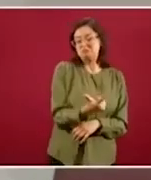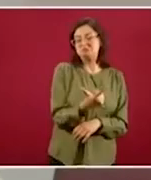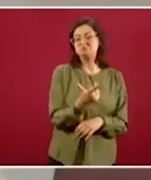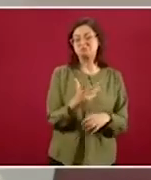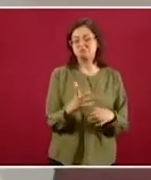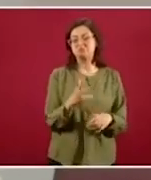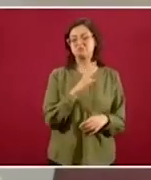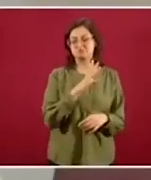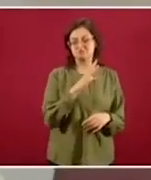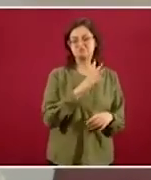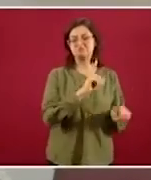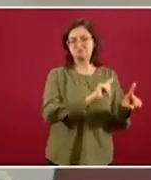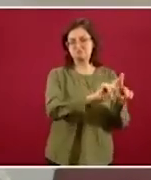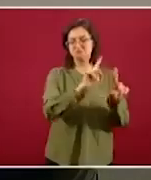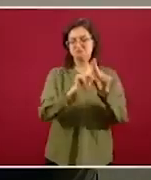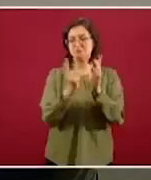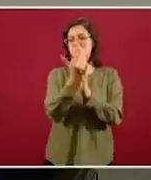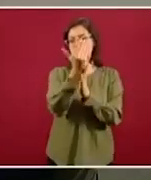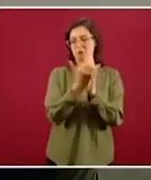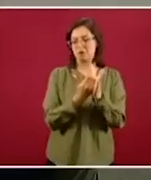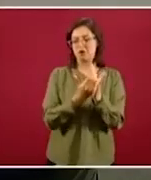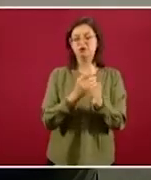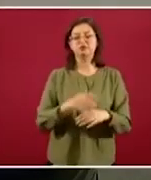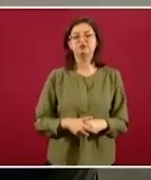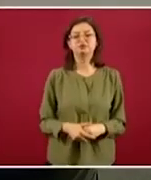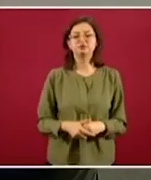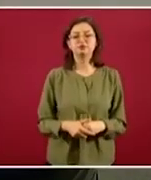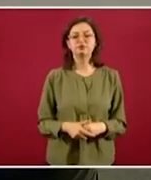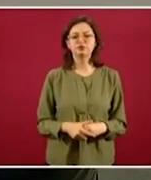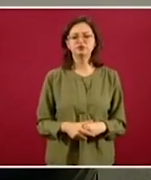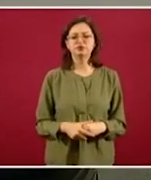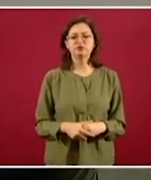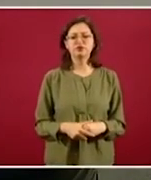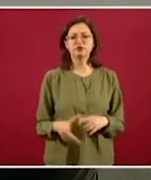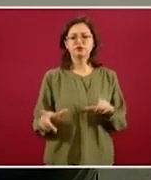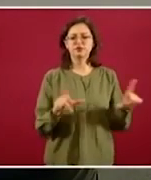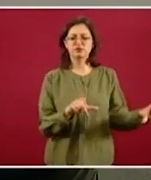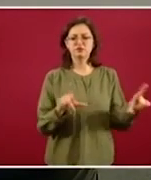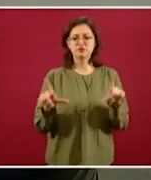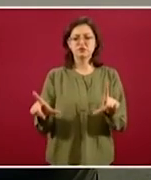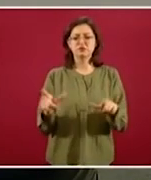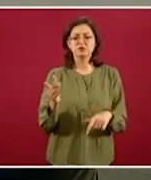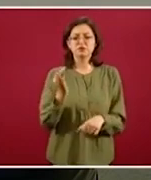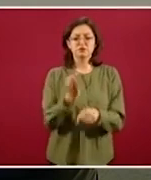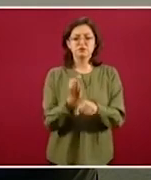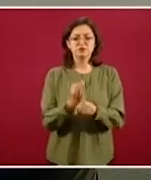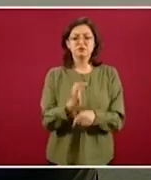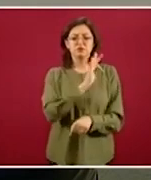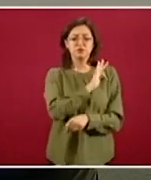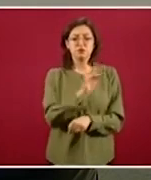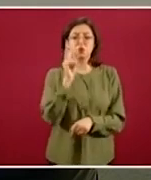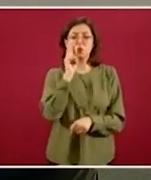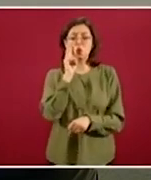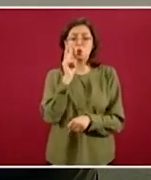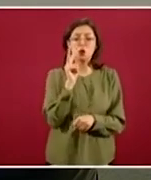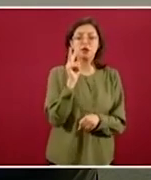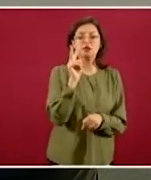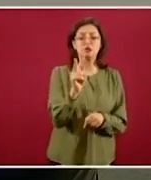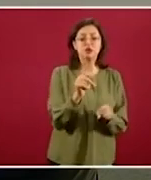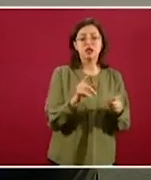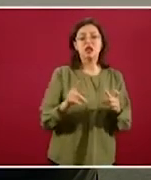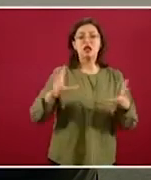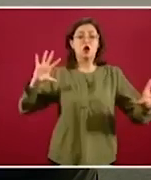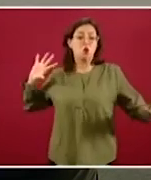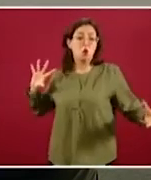51 y 100 casos. La siguiente, por favor. Lo que estamos viendo aquí es la curva de casos acumulados de COVID